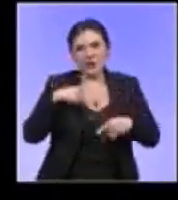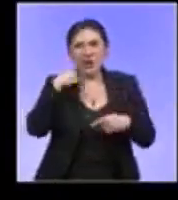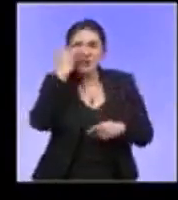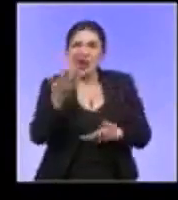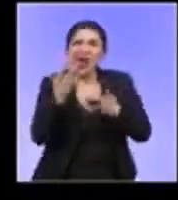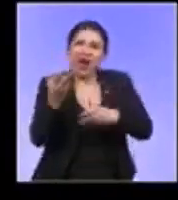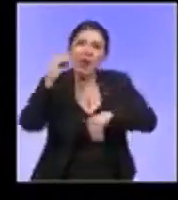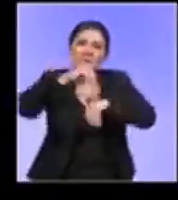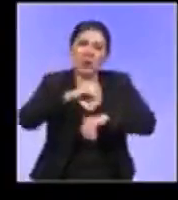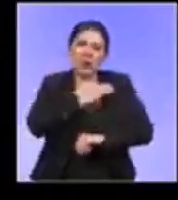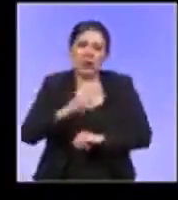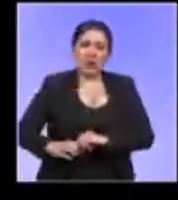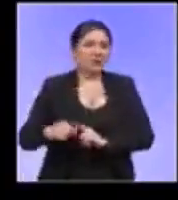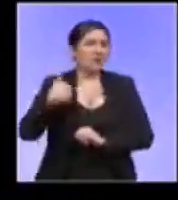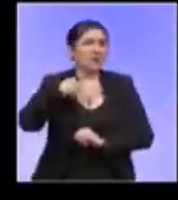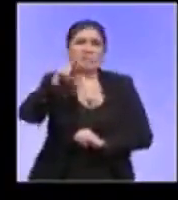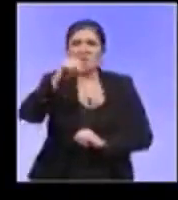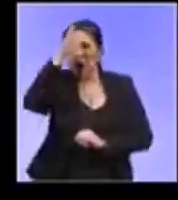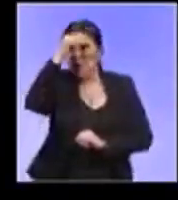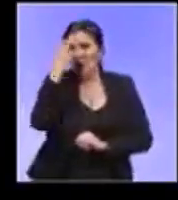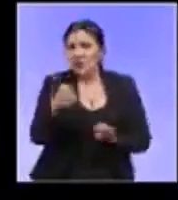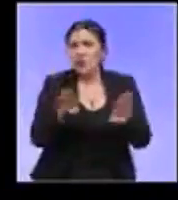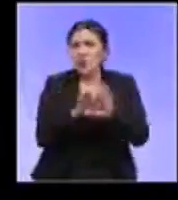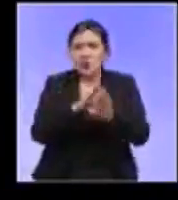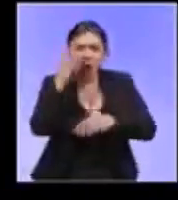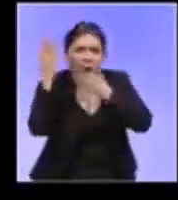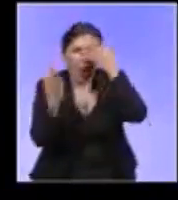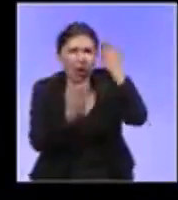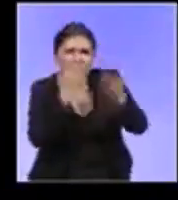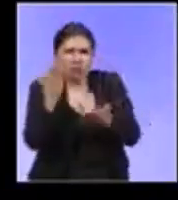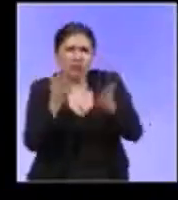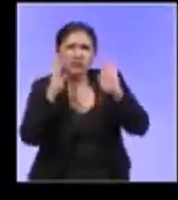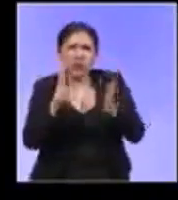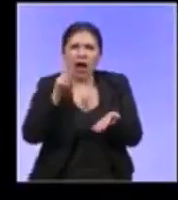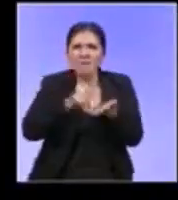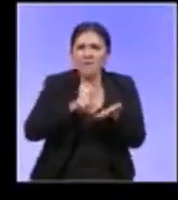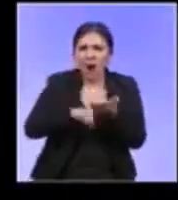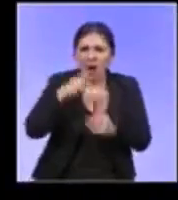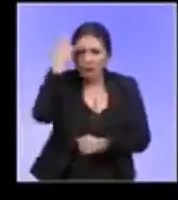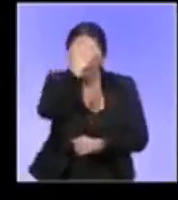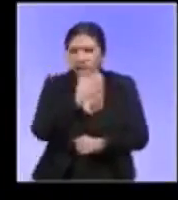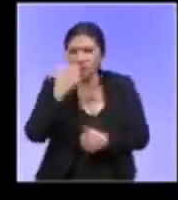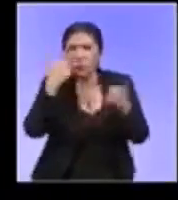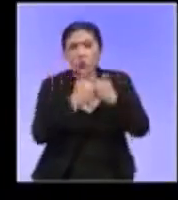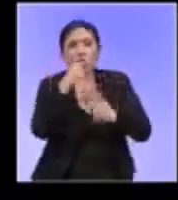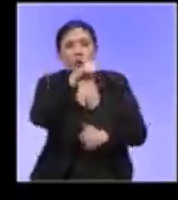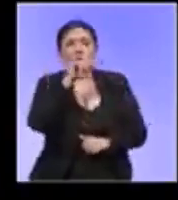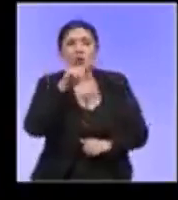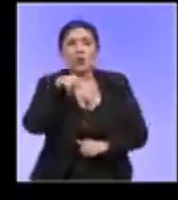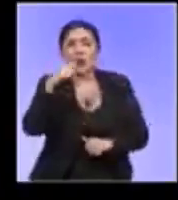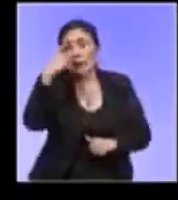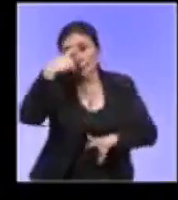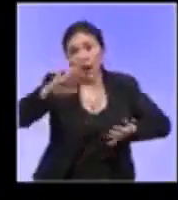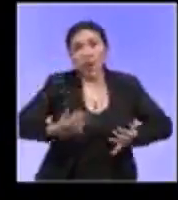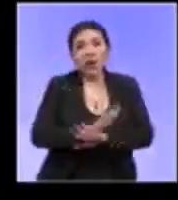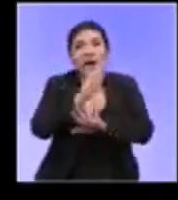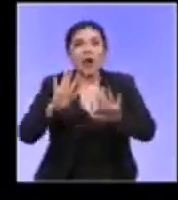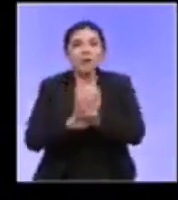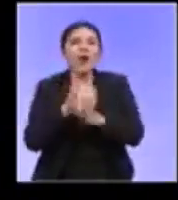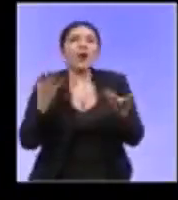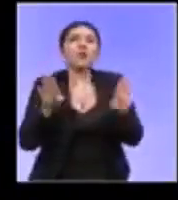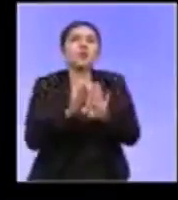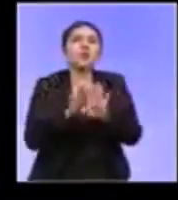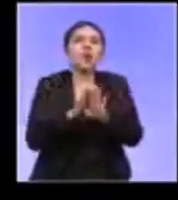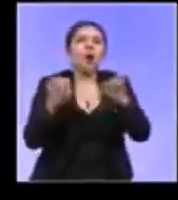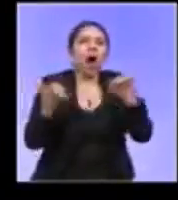pues diciendo básicamente del estudio que convalide el ejercicio que realizó el ine al modificar aspectos de